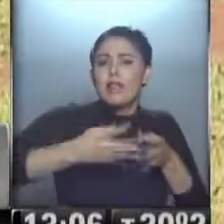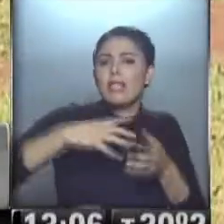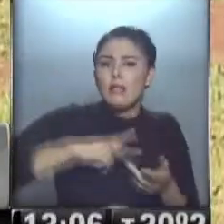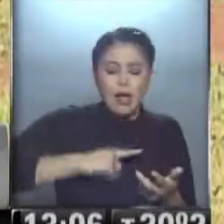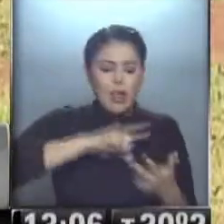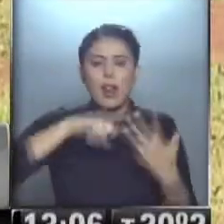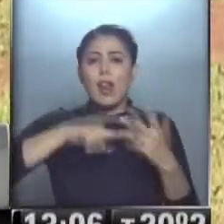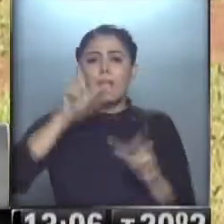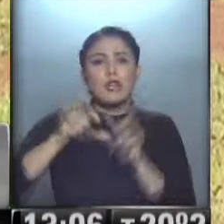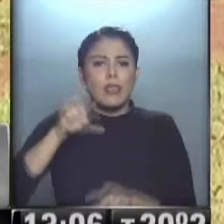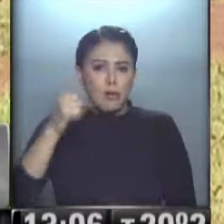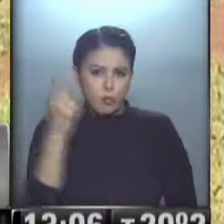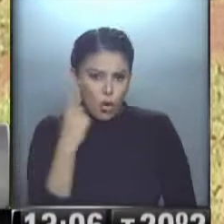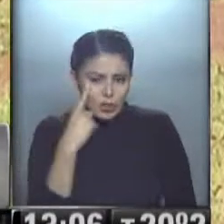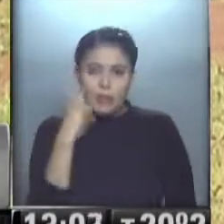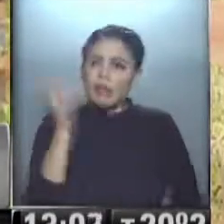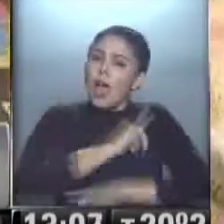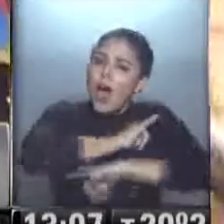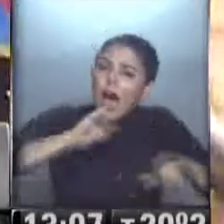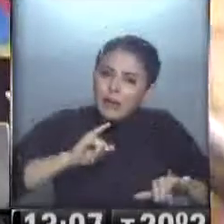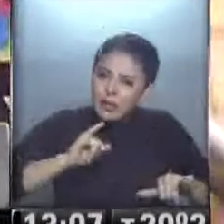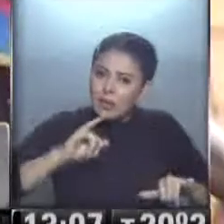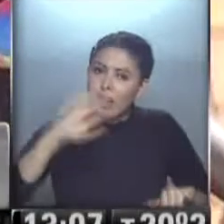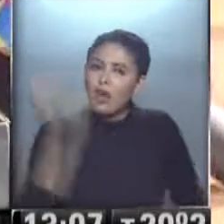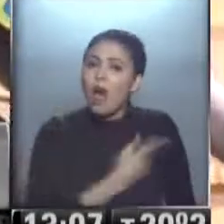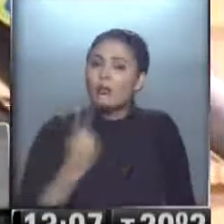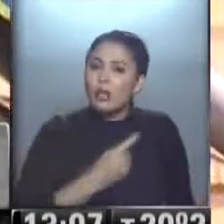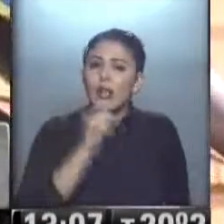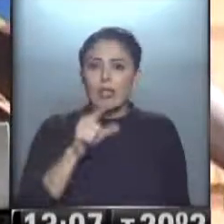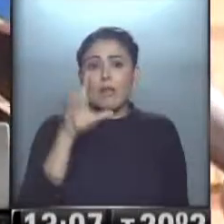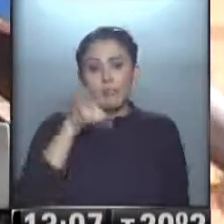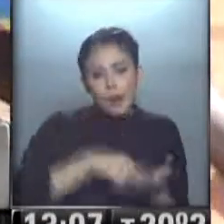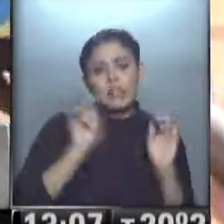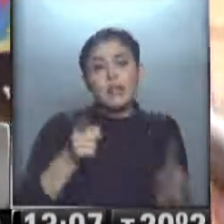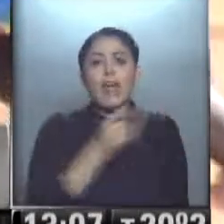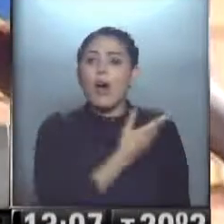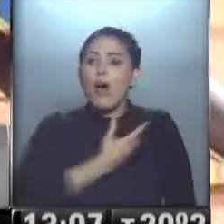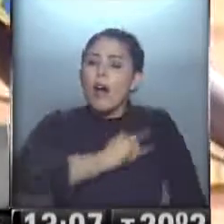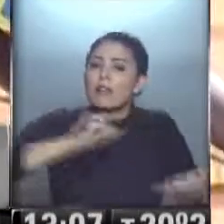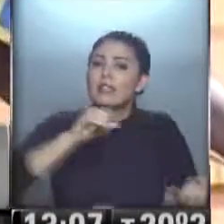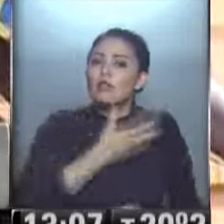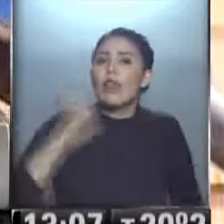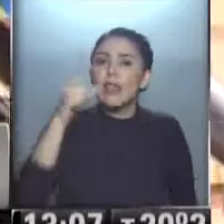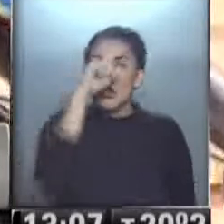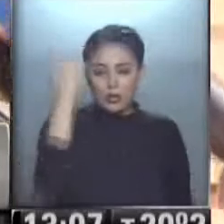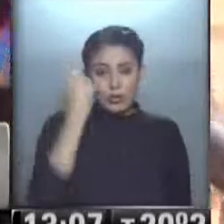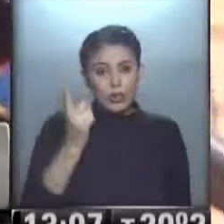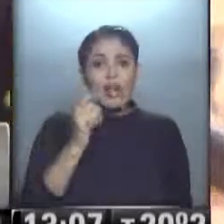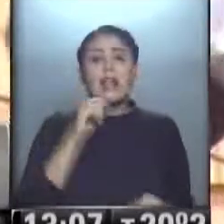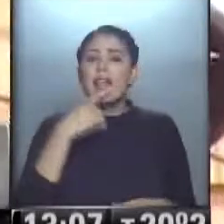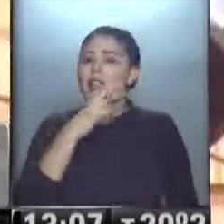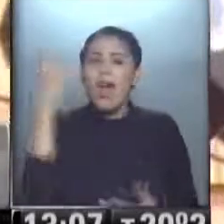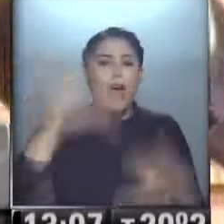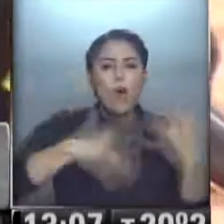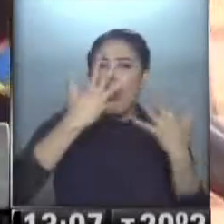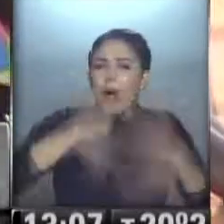urbana y personal municipal, dar aviso a las autoridades provinciales y nacionales y para cortar el suministro eléctrico, que fue lo que sucedió